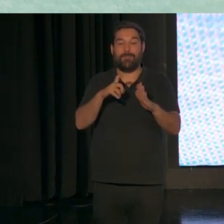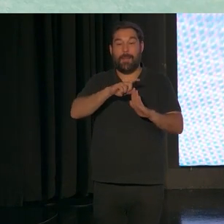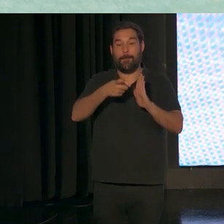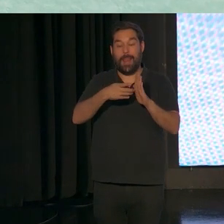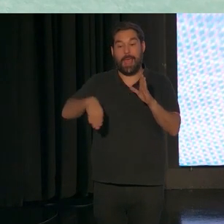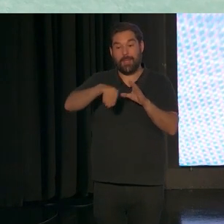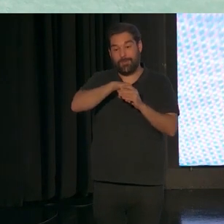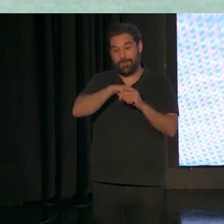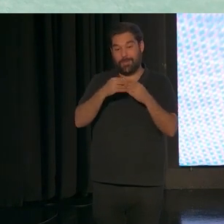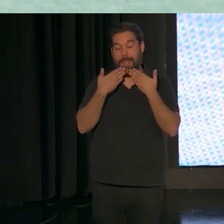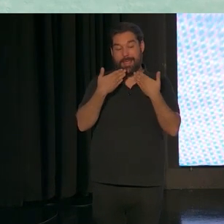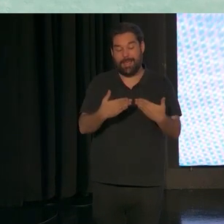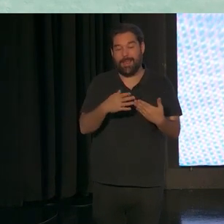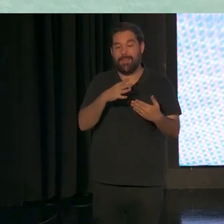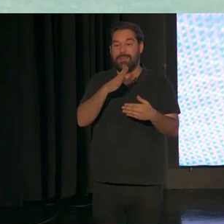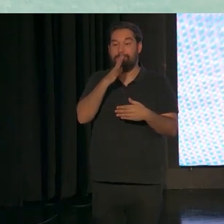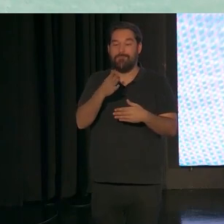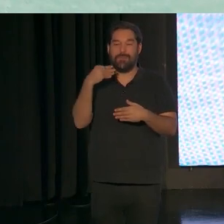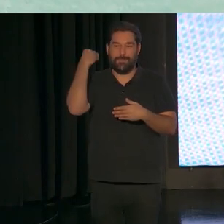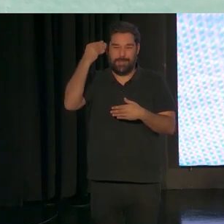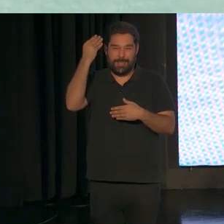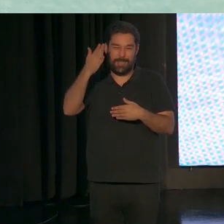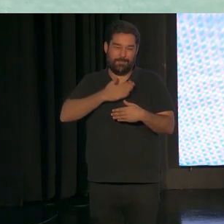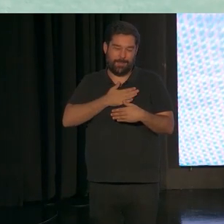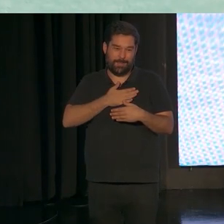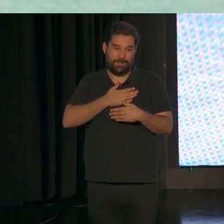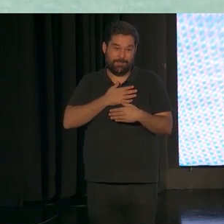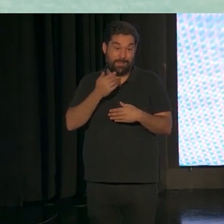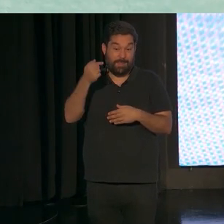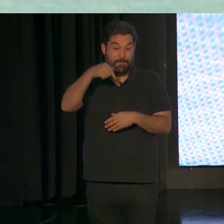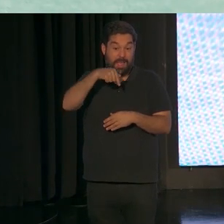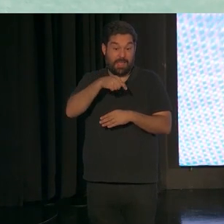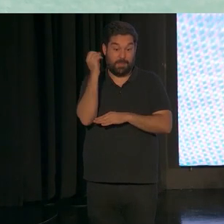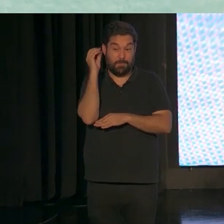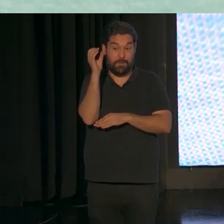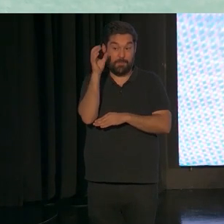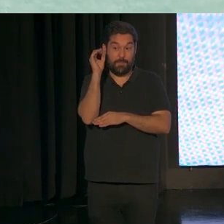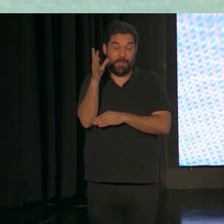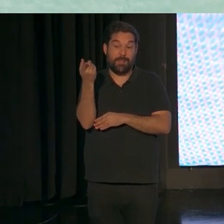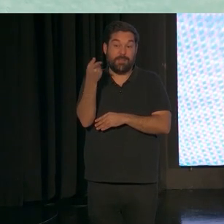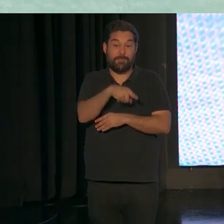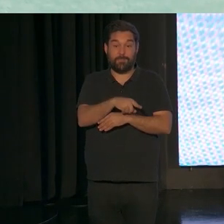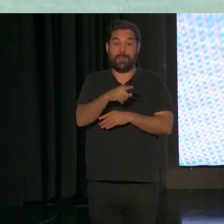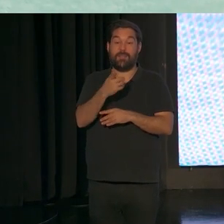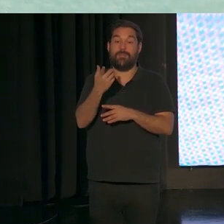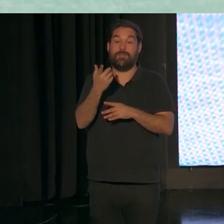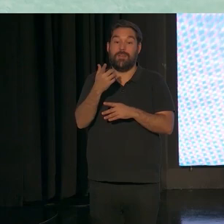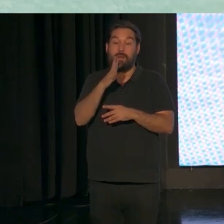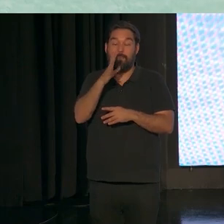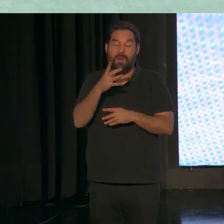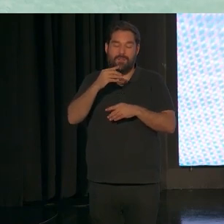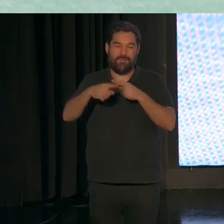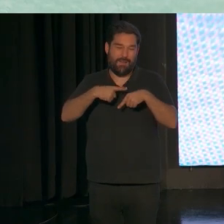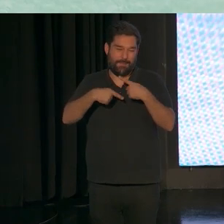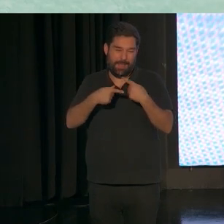que haya pensado o sea por pensar en mí para participar en esta en esta mesa y sobre todo por pensar en las familias a